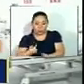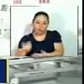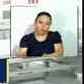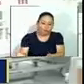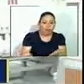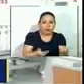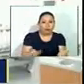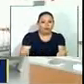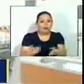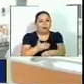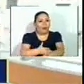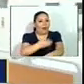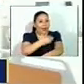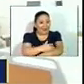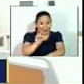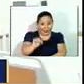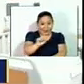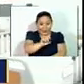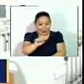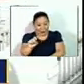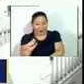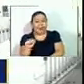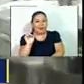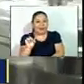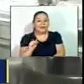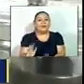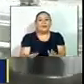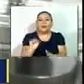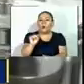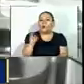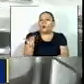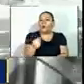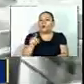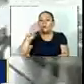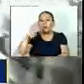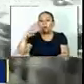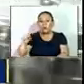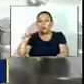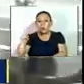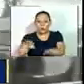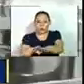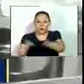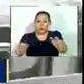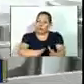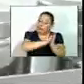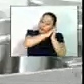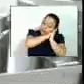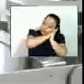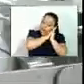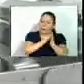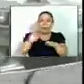ejecutar antes de cerrar la semana. Este lugar tendrá 101 camas de cuidados intensivos.